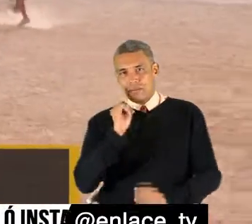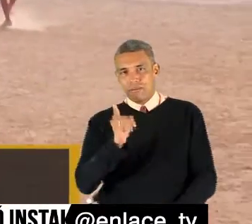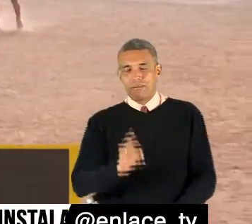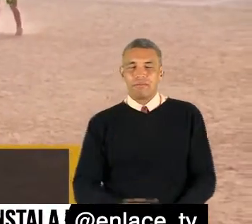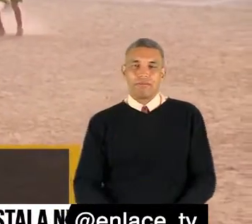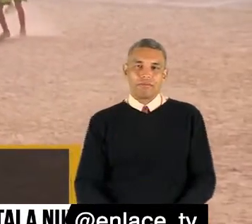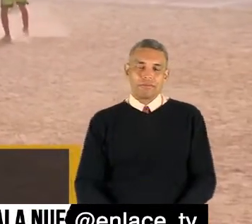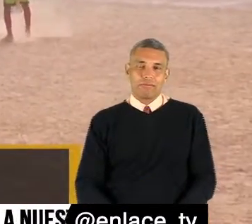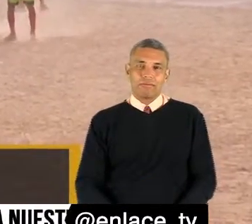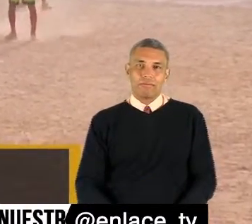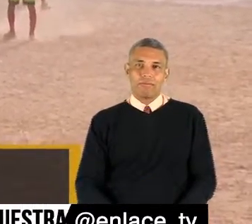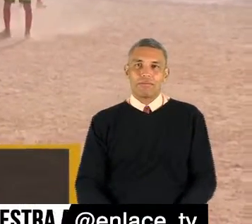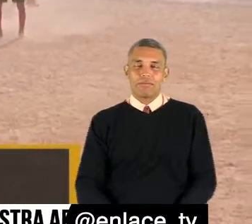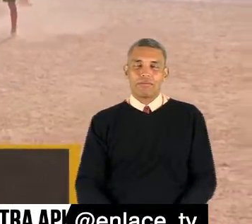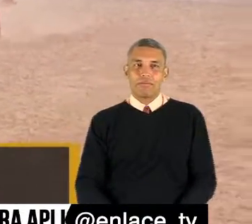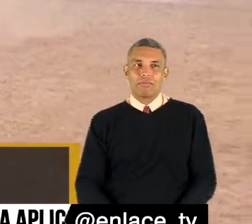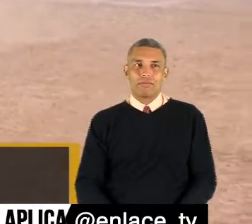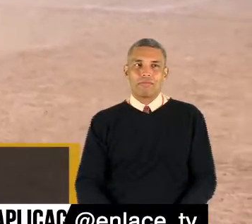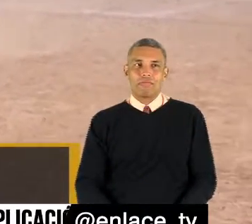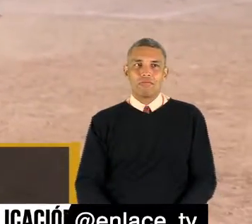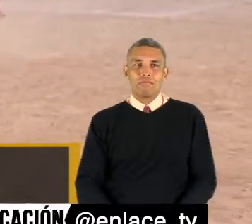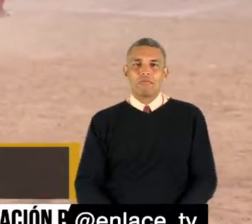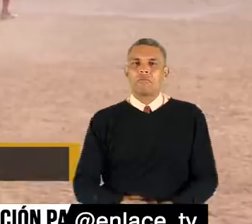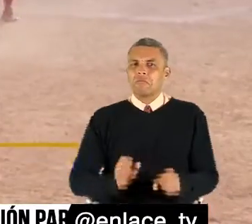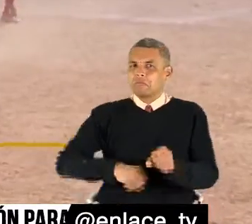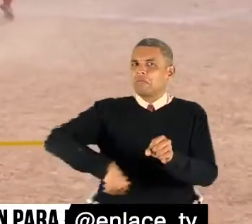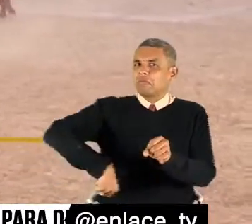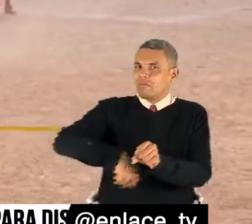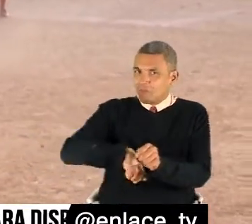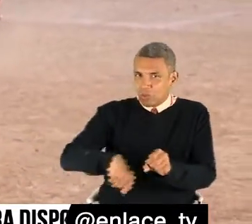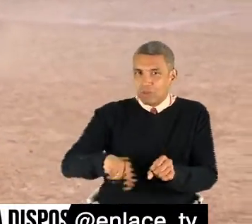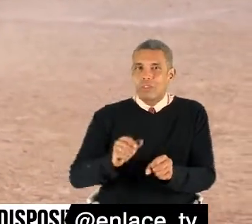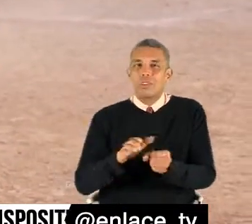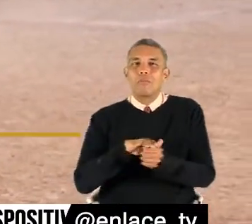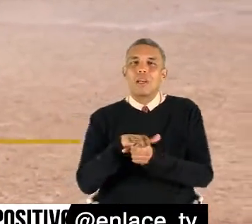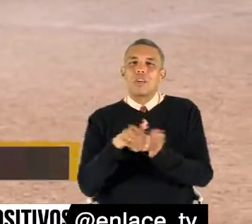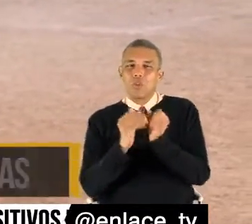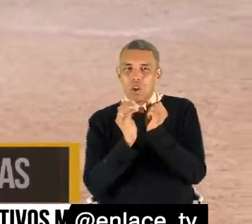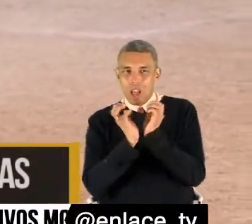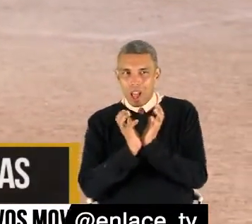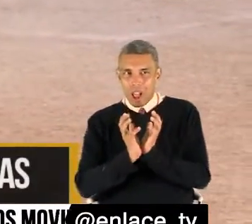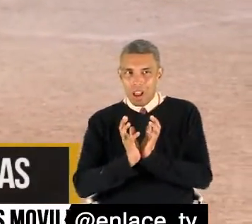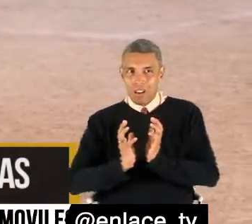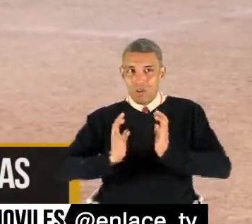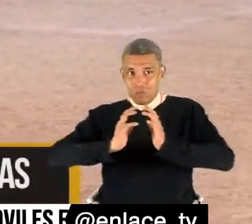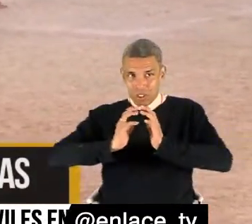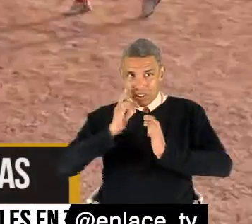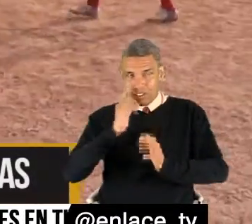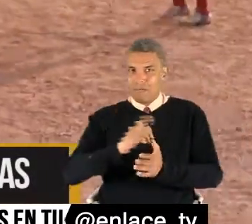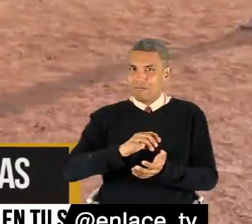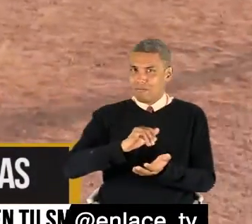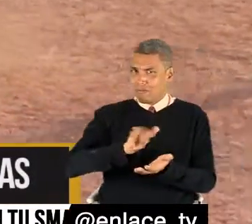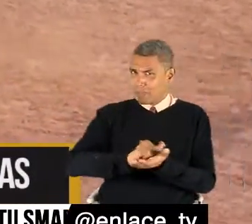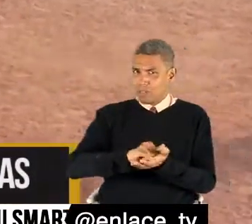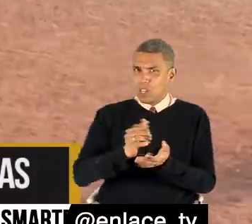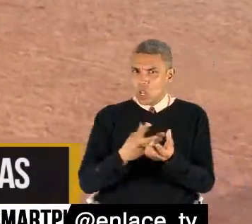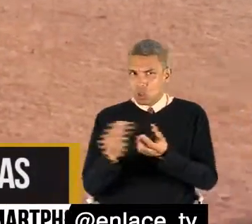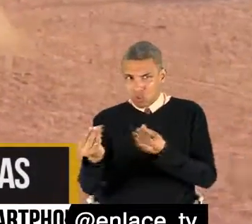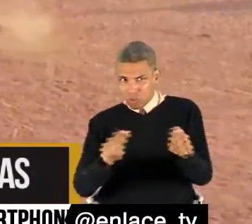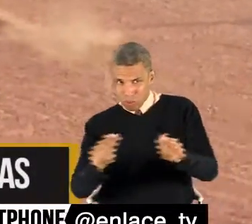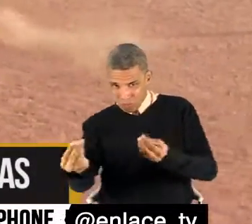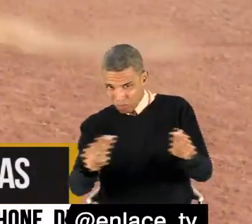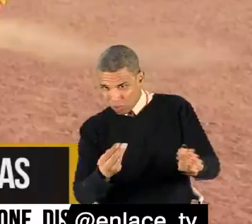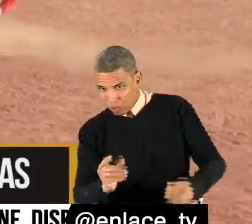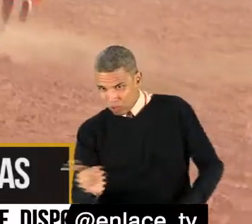su desarrollo el campeonato de minifútbol Copa Darío Echeverri en la cancha del barrio Aguas Claras. Un total de 42 equipos participan en